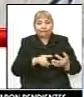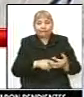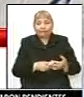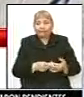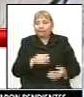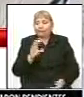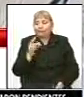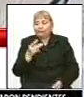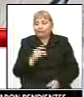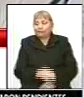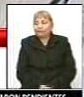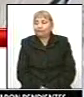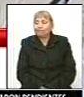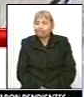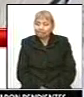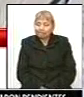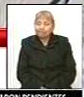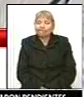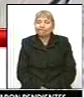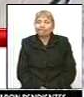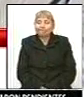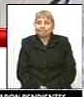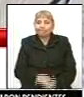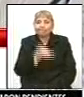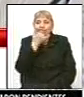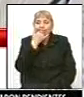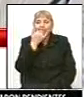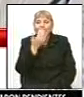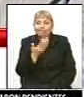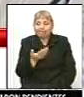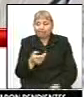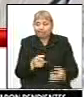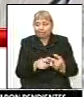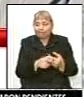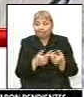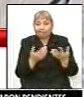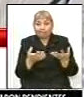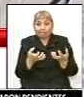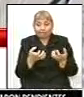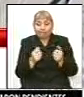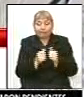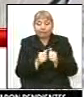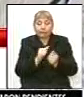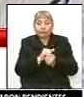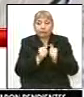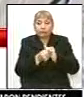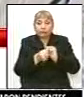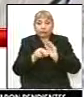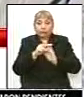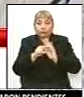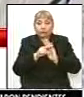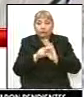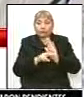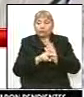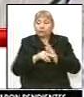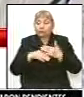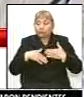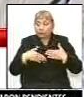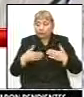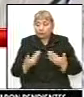19. Pero ¿cuál es el efecto de esta iniciativa? Lo que queremos es promover normas que